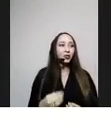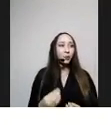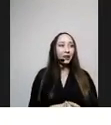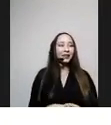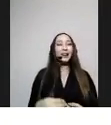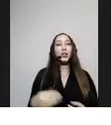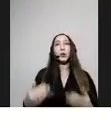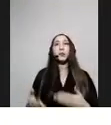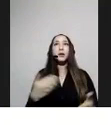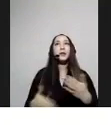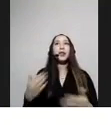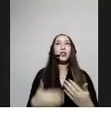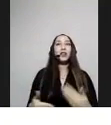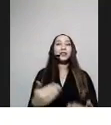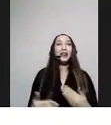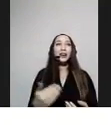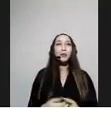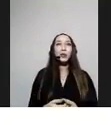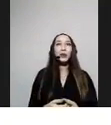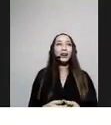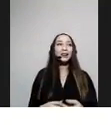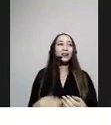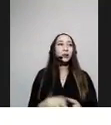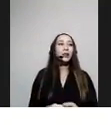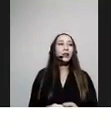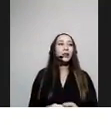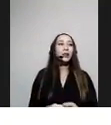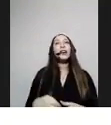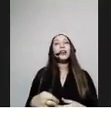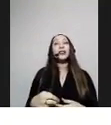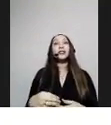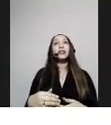de atención plena. Ellos viven enviándoles mensajes motivadores a través de Twitter,